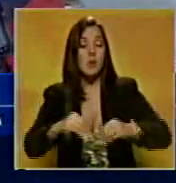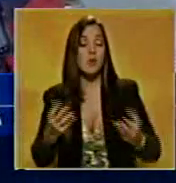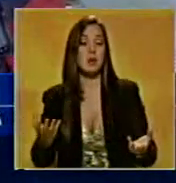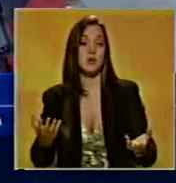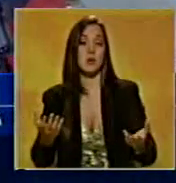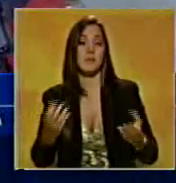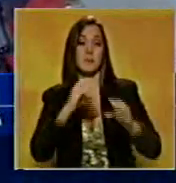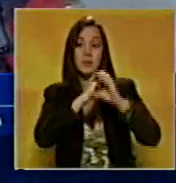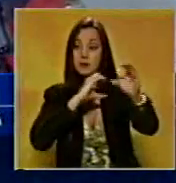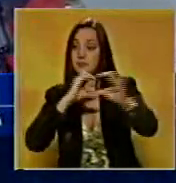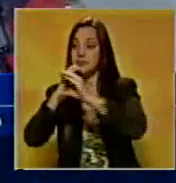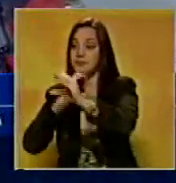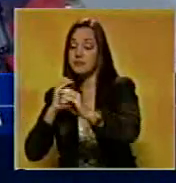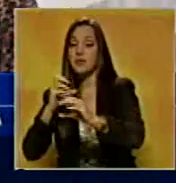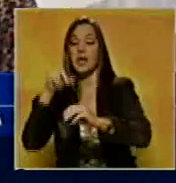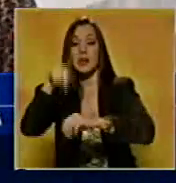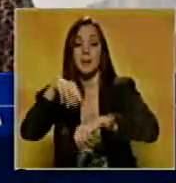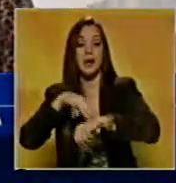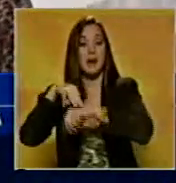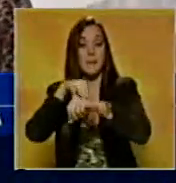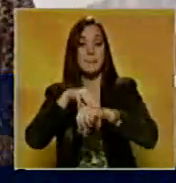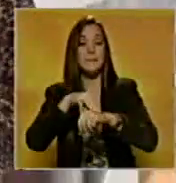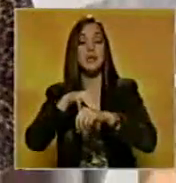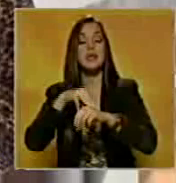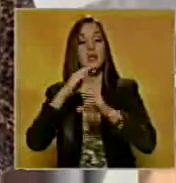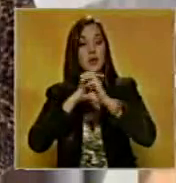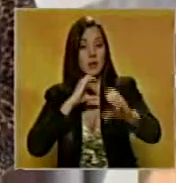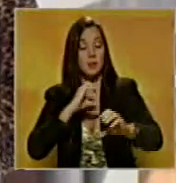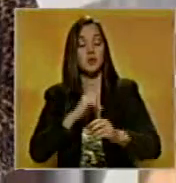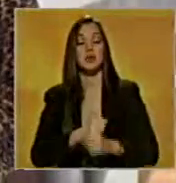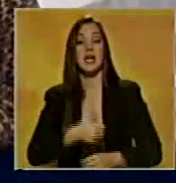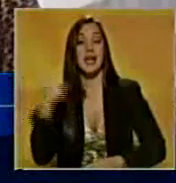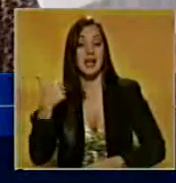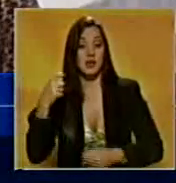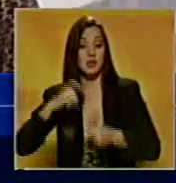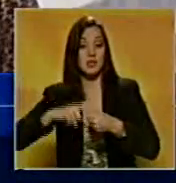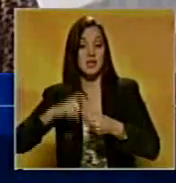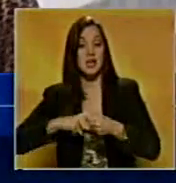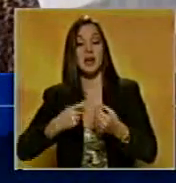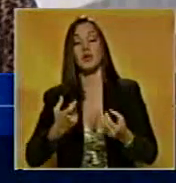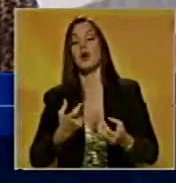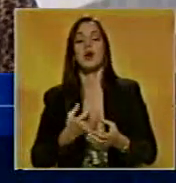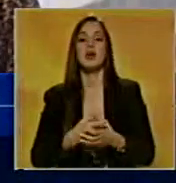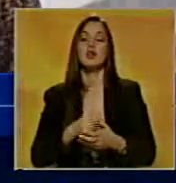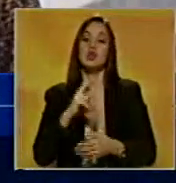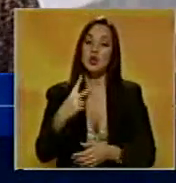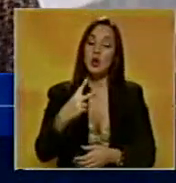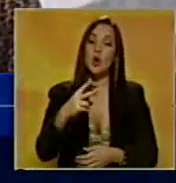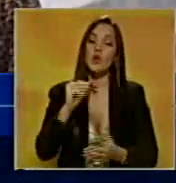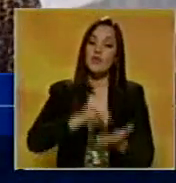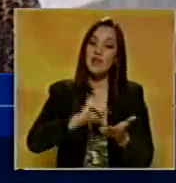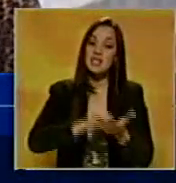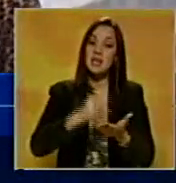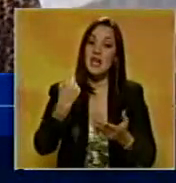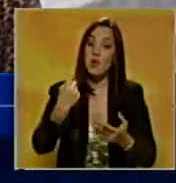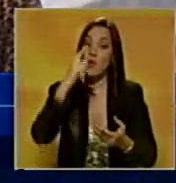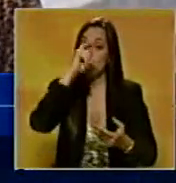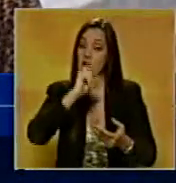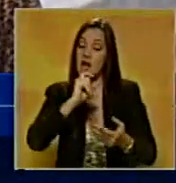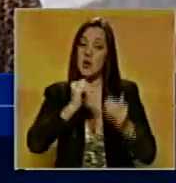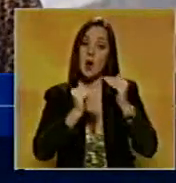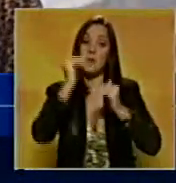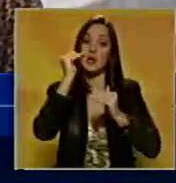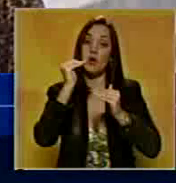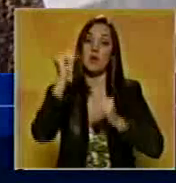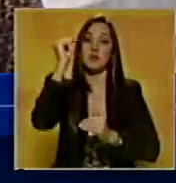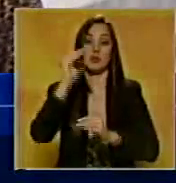transporte y el ministro de transporte según el sindicato del transporte Los costos operativos deben ser revisados dos veces al año para sincerar los precios